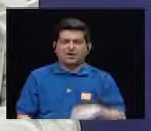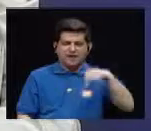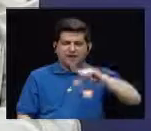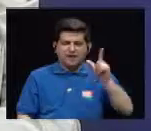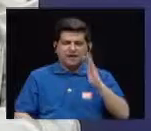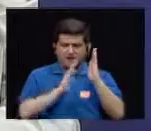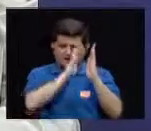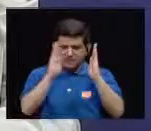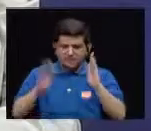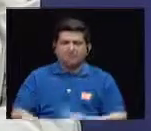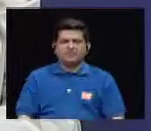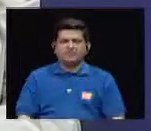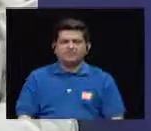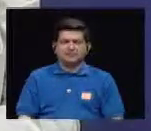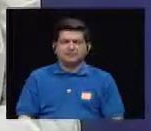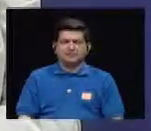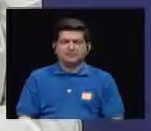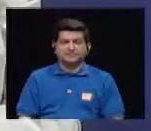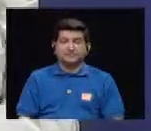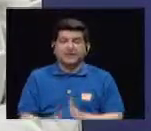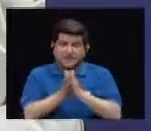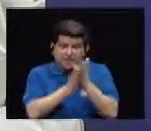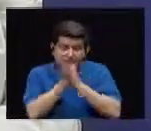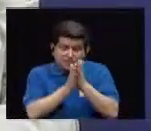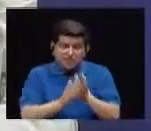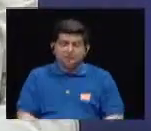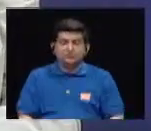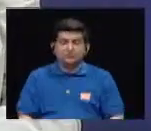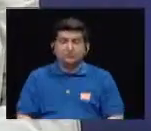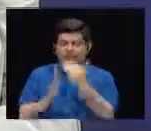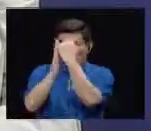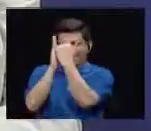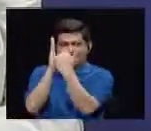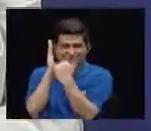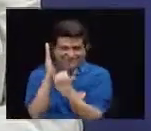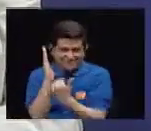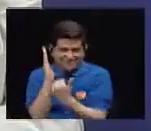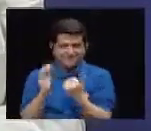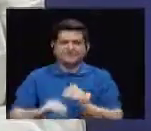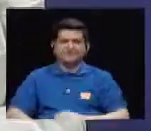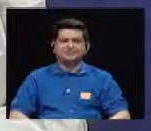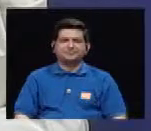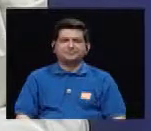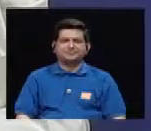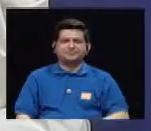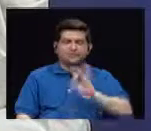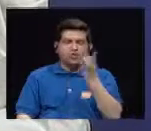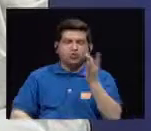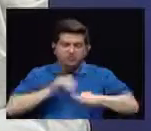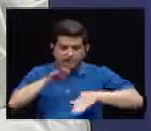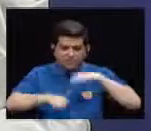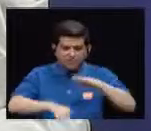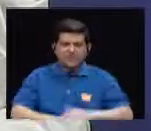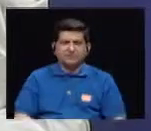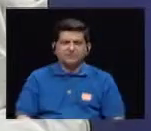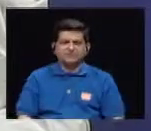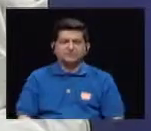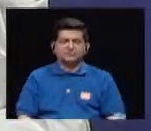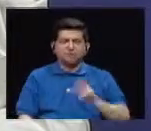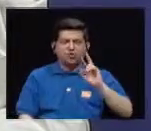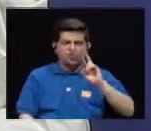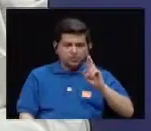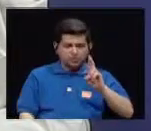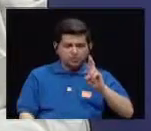lunes de Cinemateca. Y aprovechando la sección de créditos, precisamente el octavo paso es interpretado